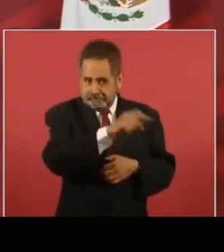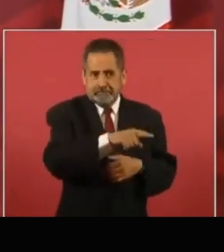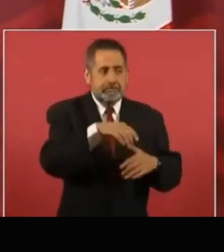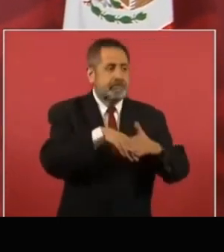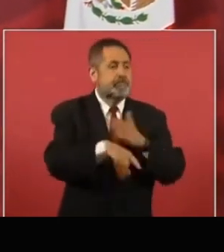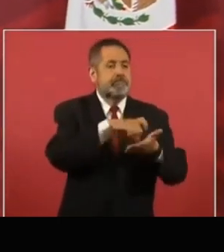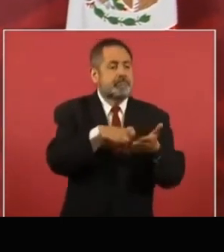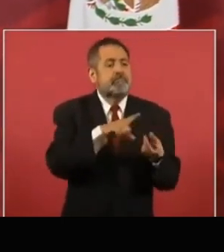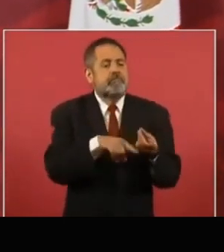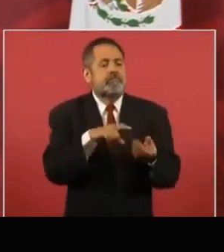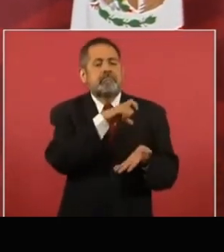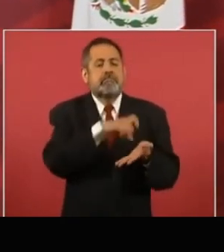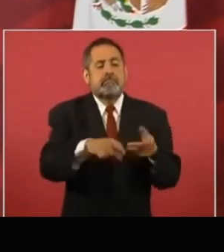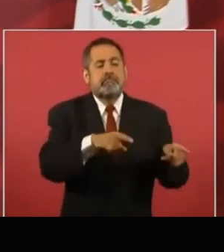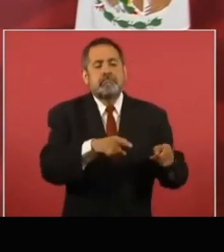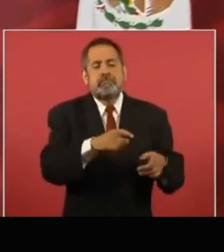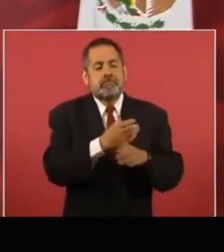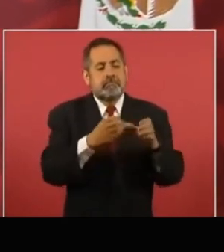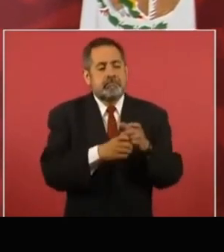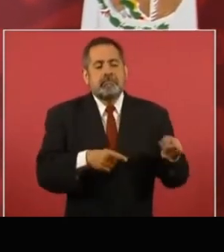donde compra